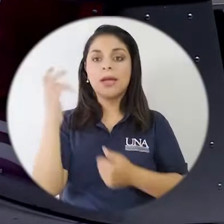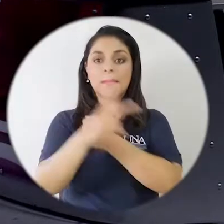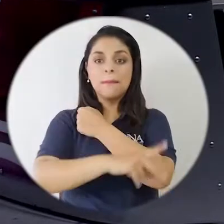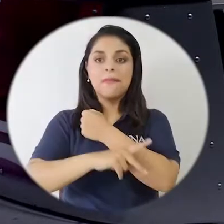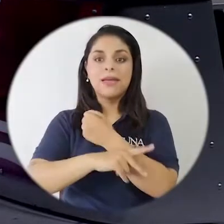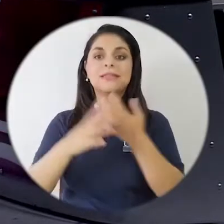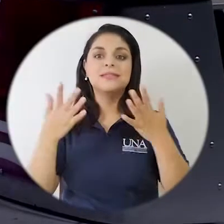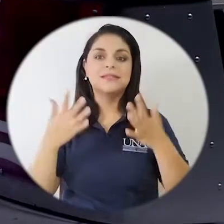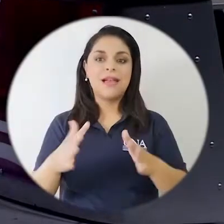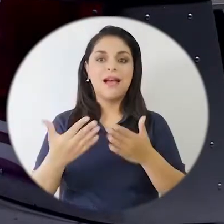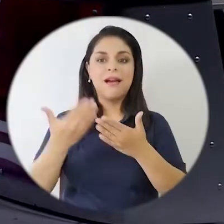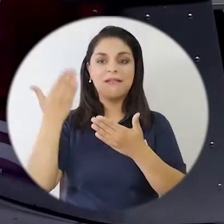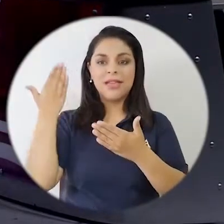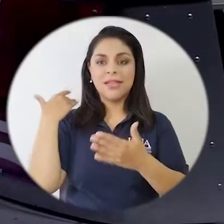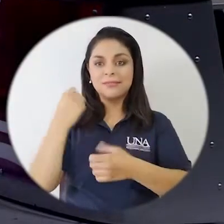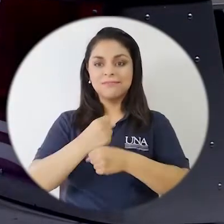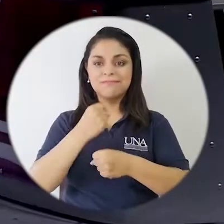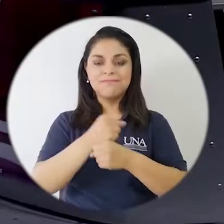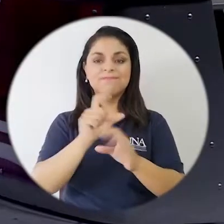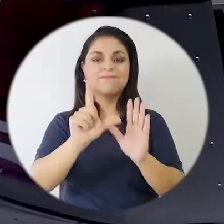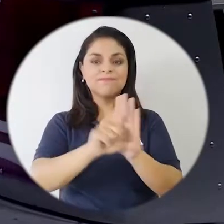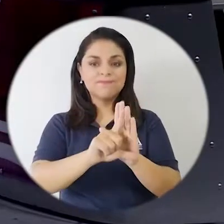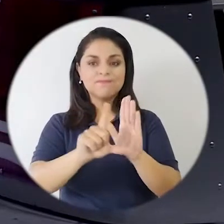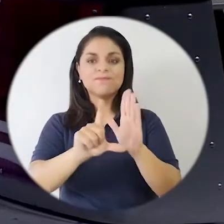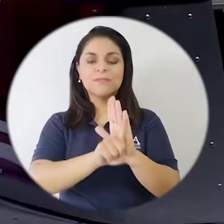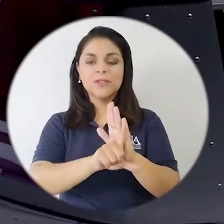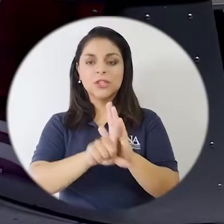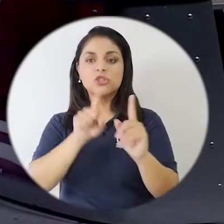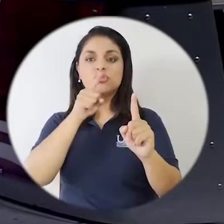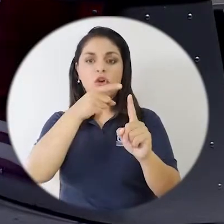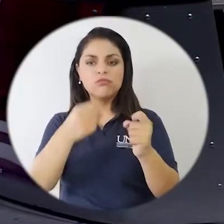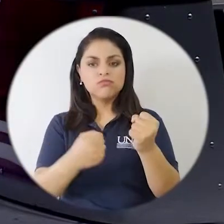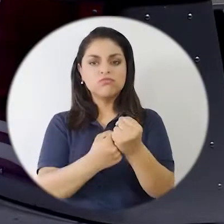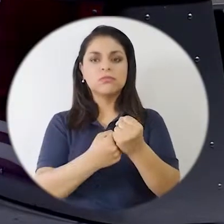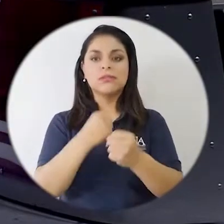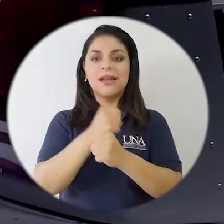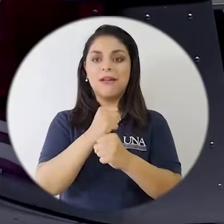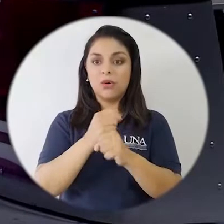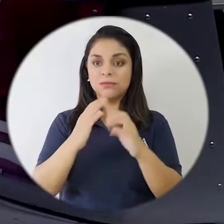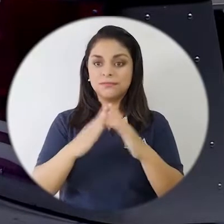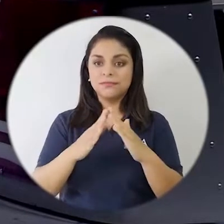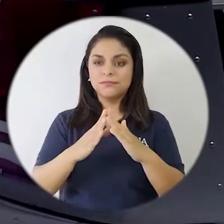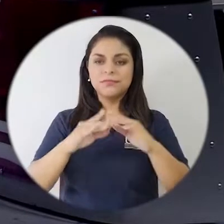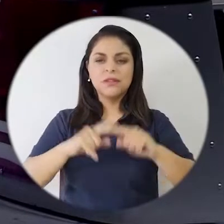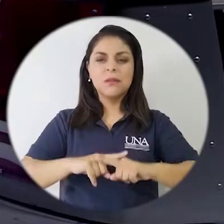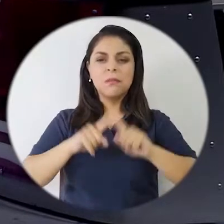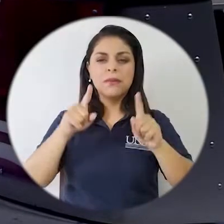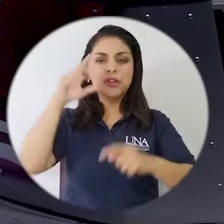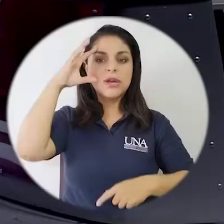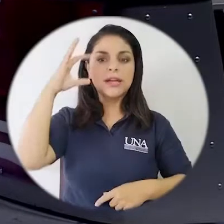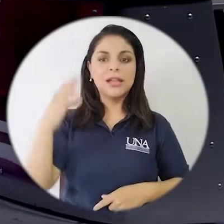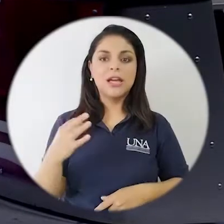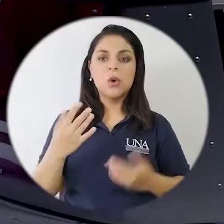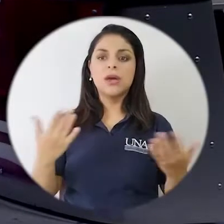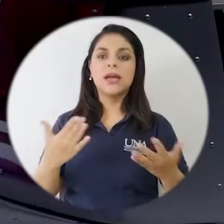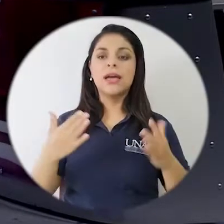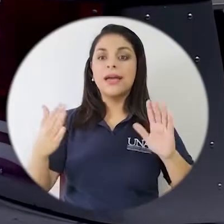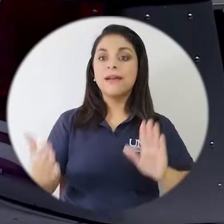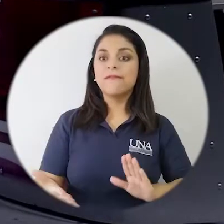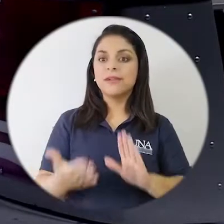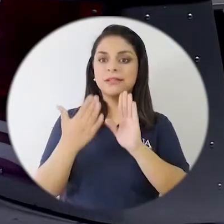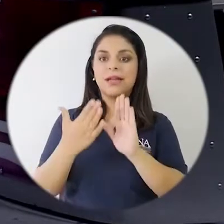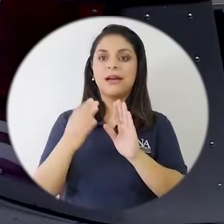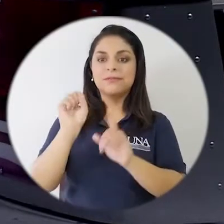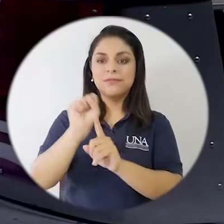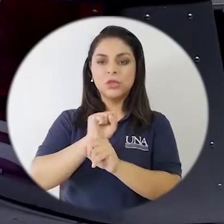venía trabajando, ¿verdad?, en un marco legal que respaldaba todo lo que tiene que ver con teletrabajo, me imagino que ya al tener que enfrentar las